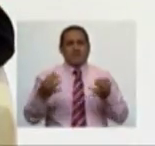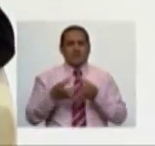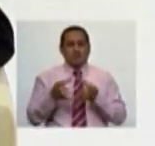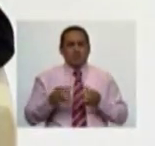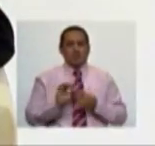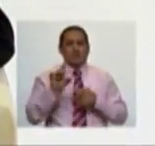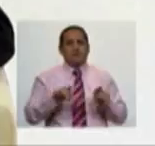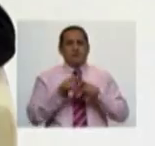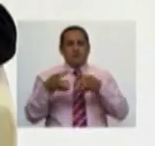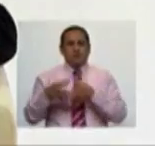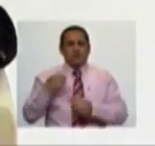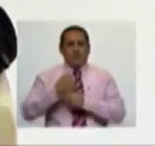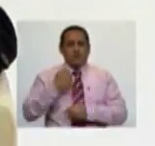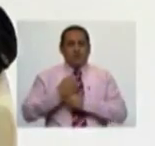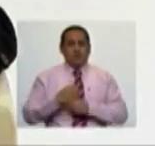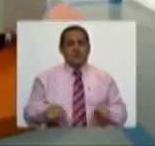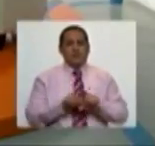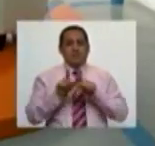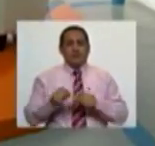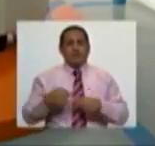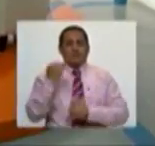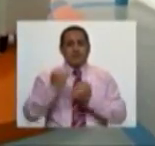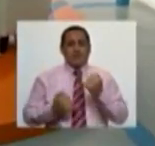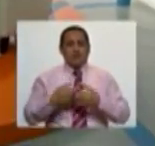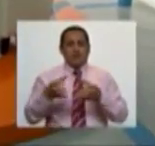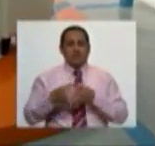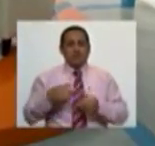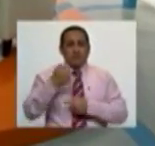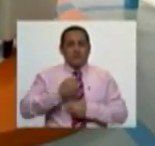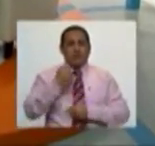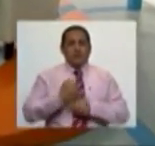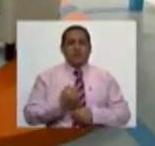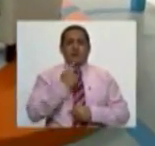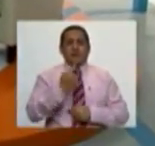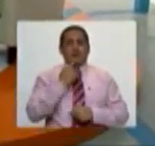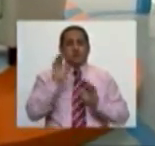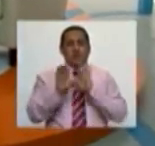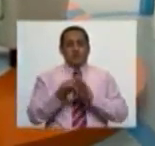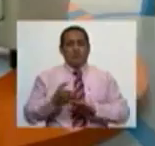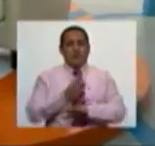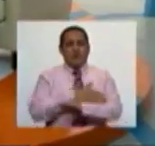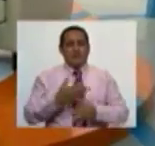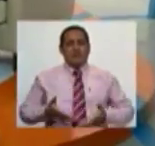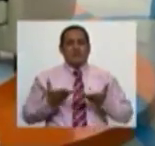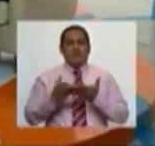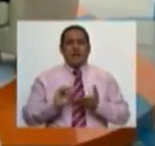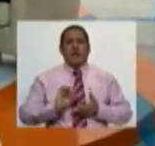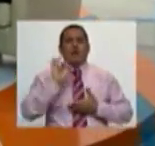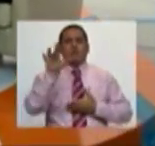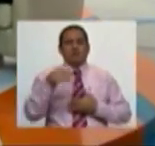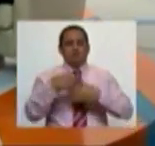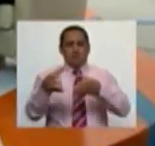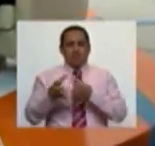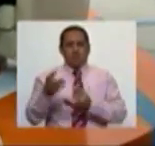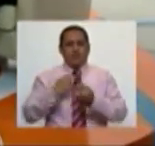a otro grupo, que es el grupo ejecutor. Y finalmente el grupo que ejecuta el hecho y que entrega la mercadería a